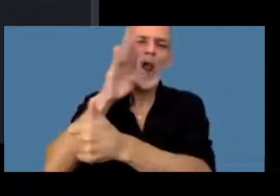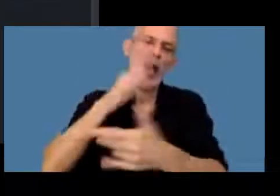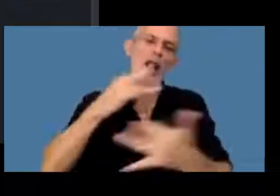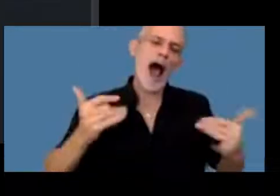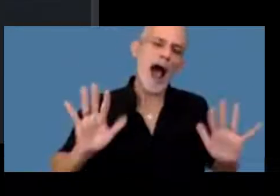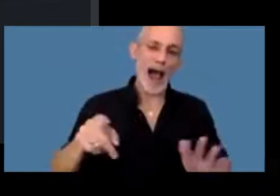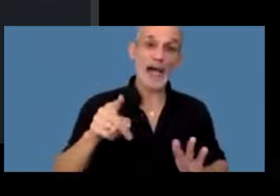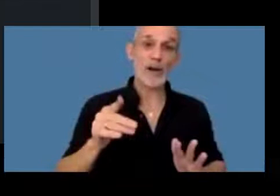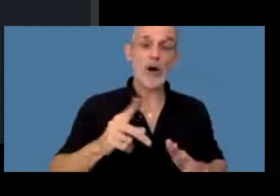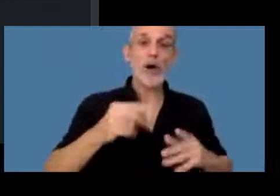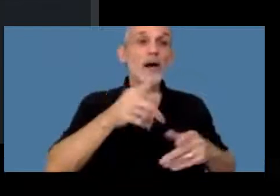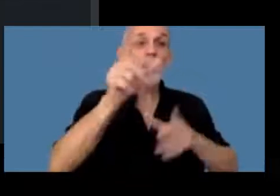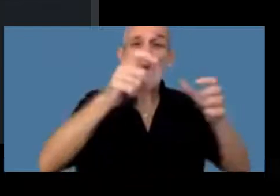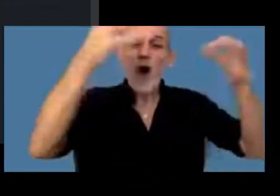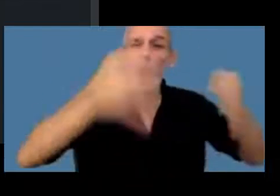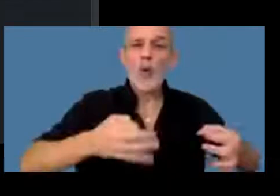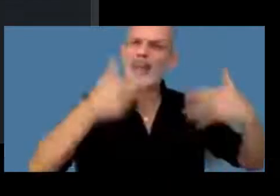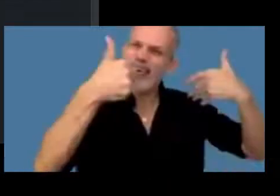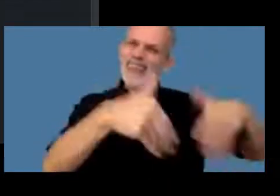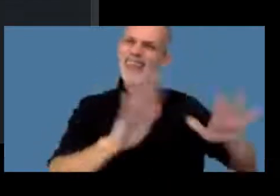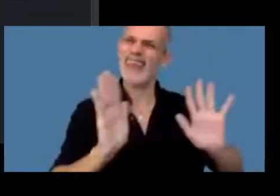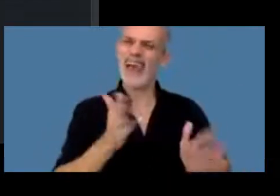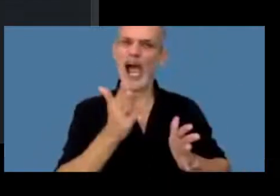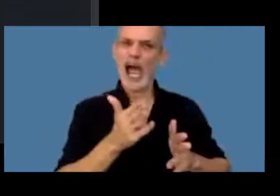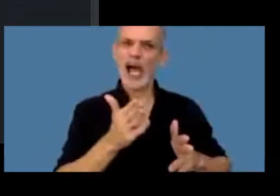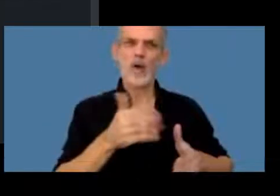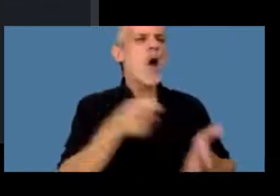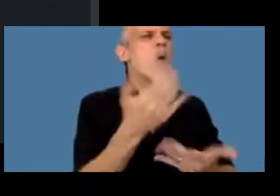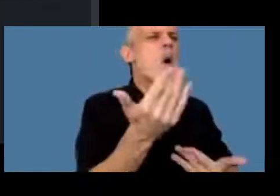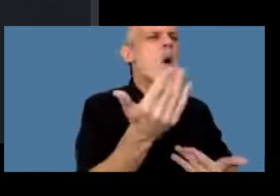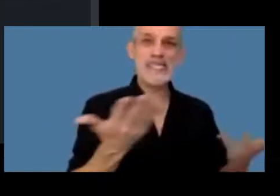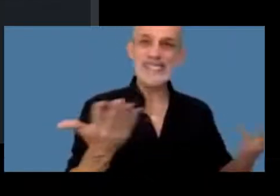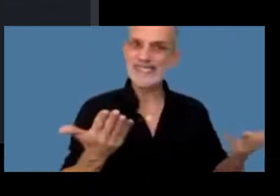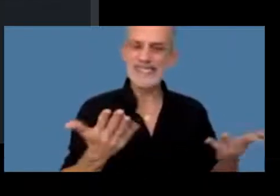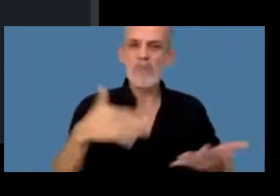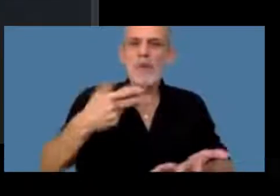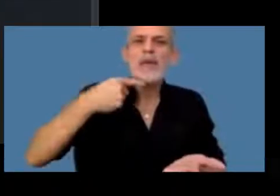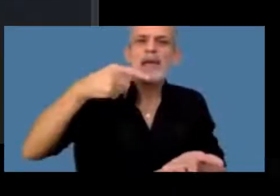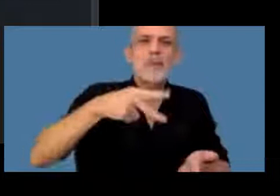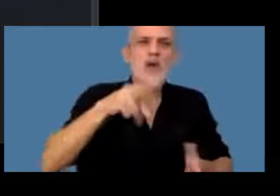que cumple hay que airearlo un poco, digamos, porque si no el problema es que no le vamos a poder cobrar impuesto a nadie, digamos, en poco tiempo.